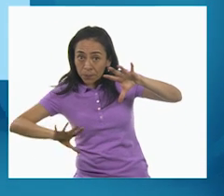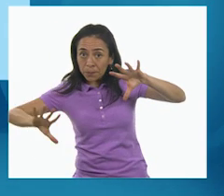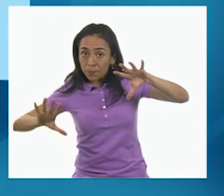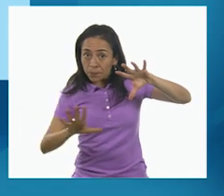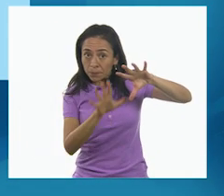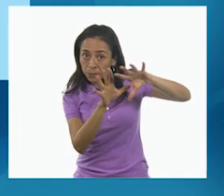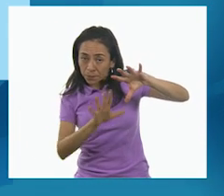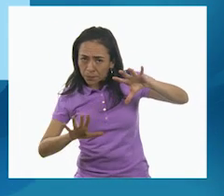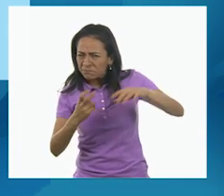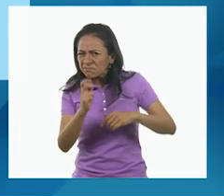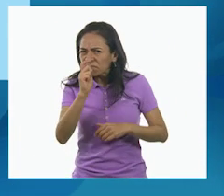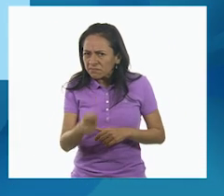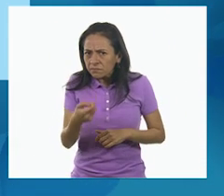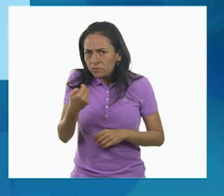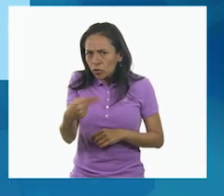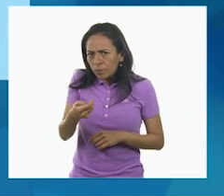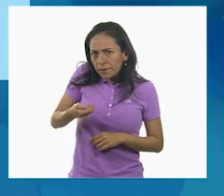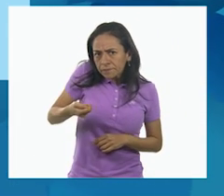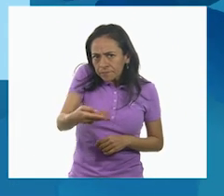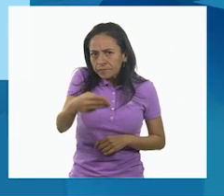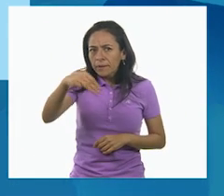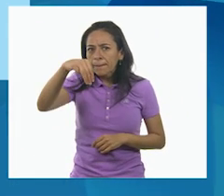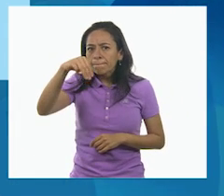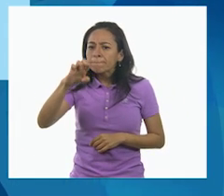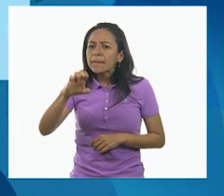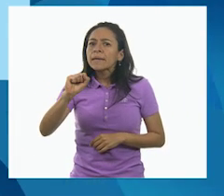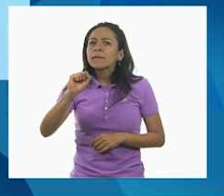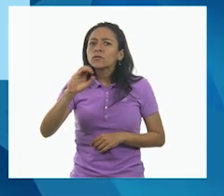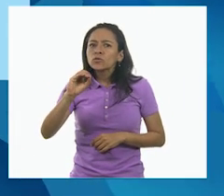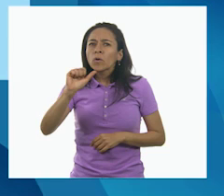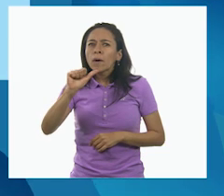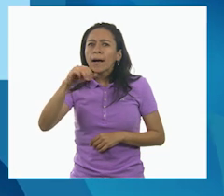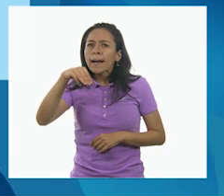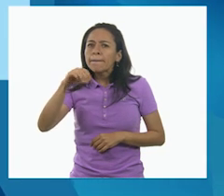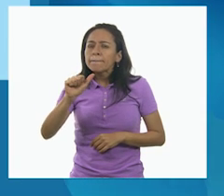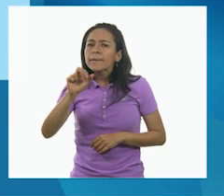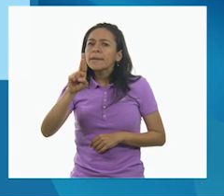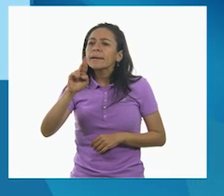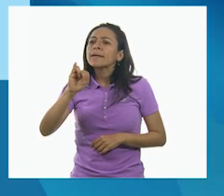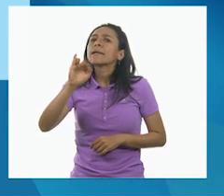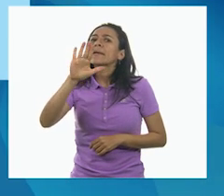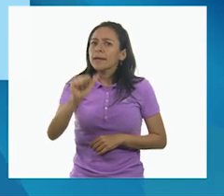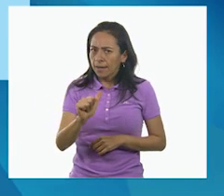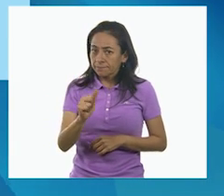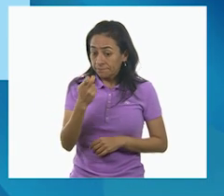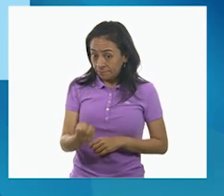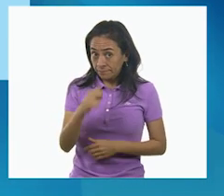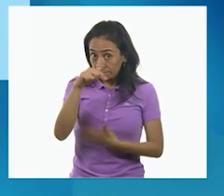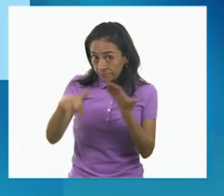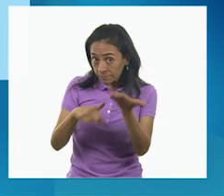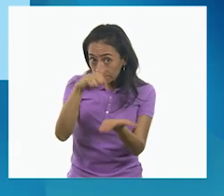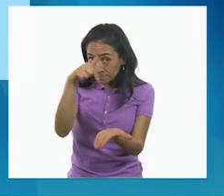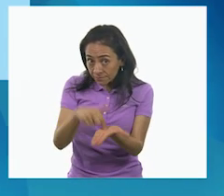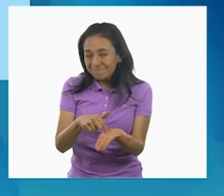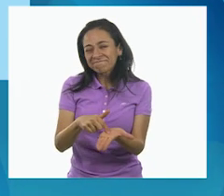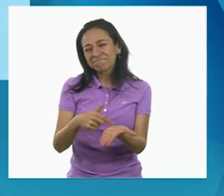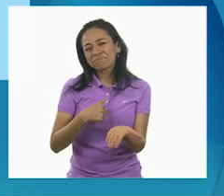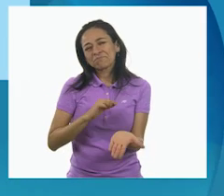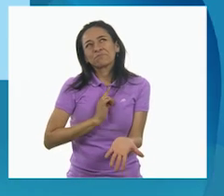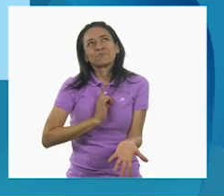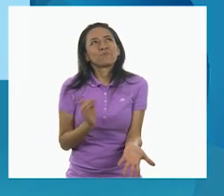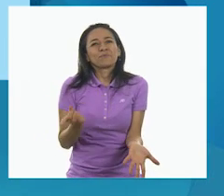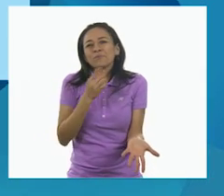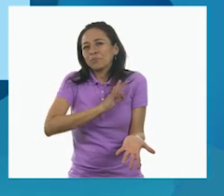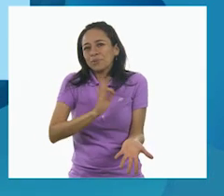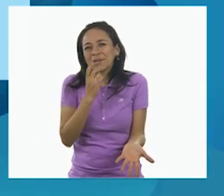lugar conocido como Mesoamérica, que además es un lugar que podemos decir, quienes vivimos en México,